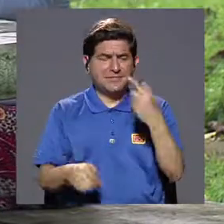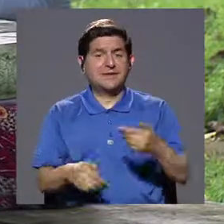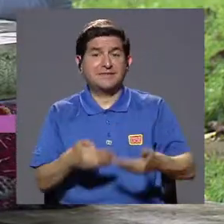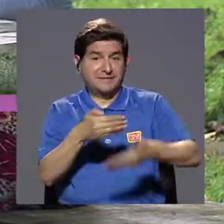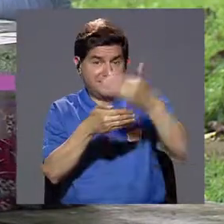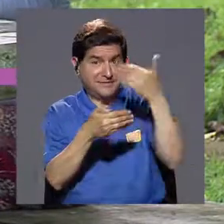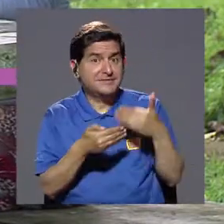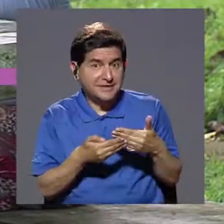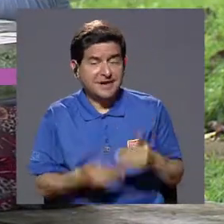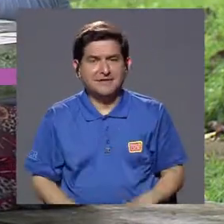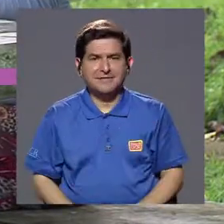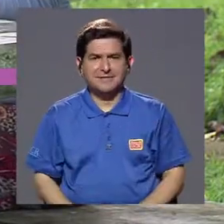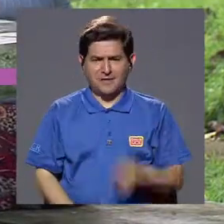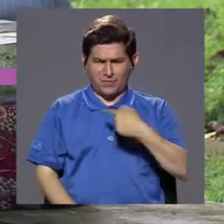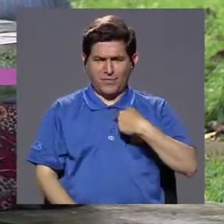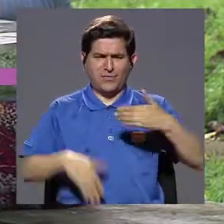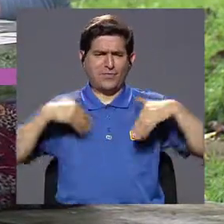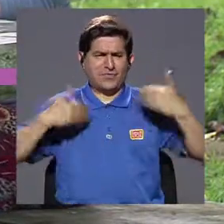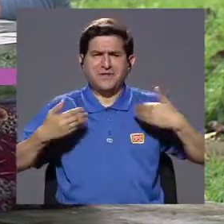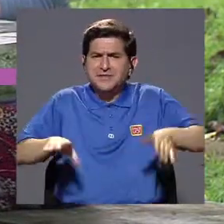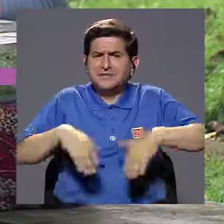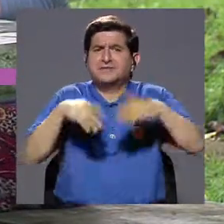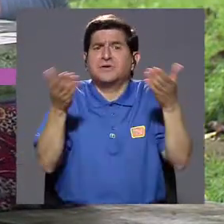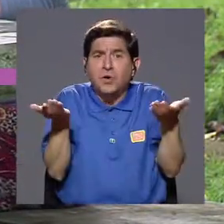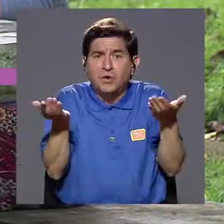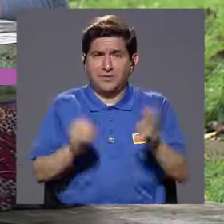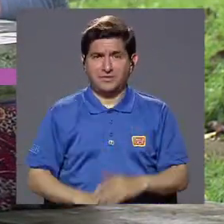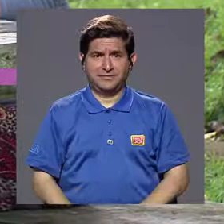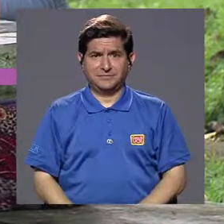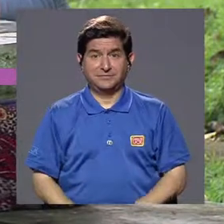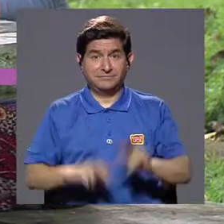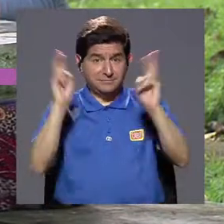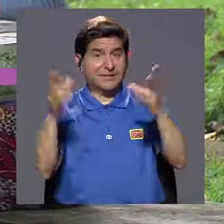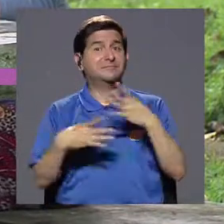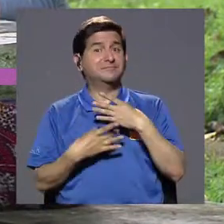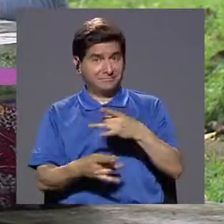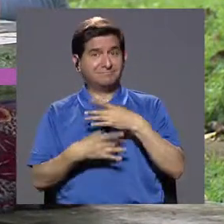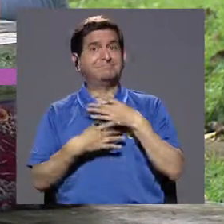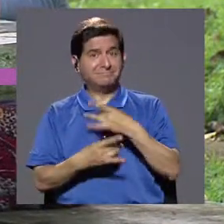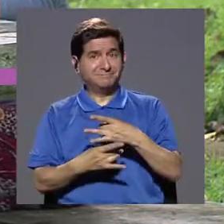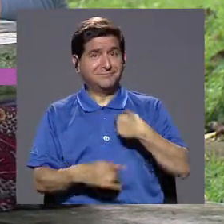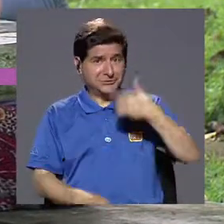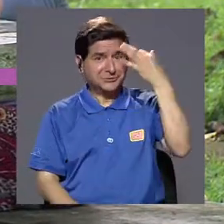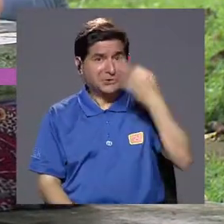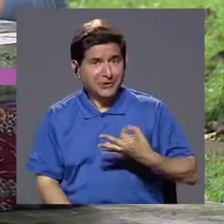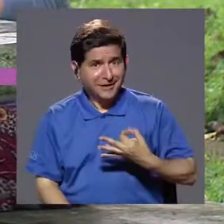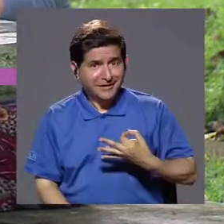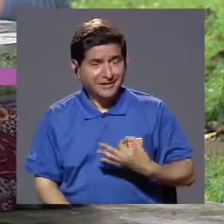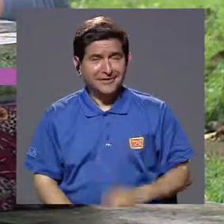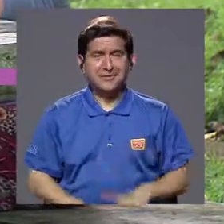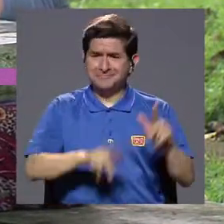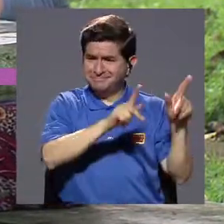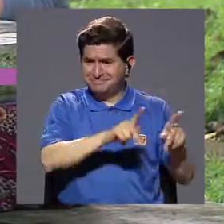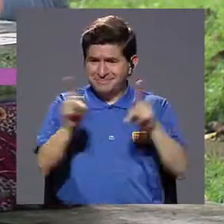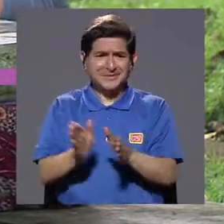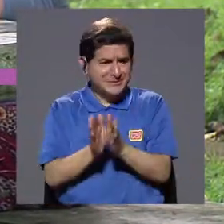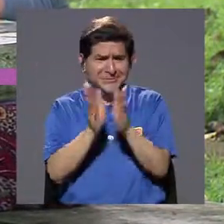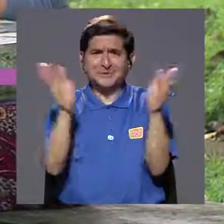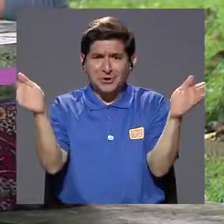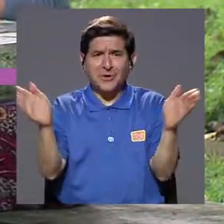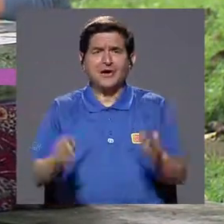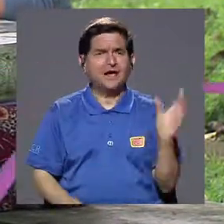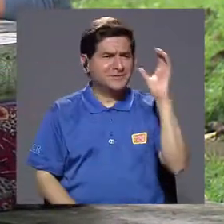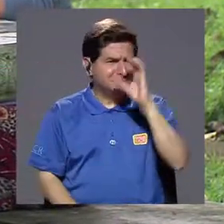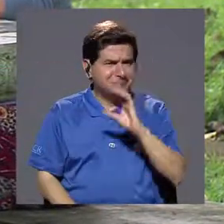les decía yo de cómo ser feliz es un tema interesante verdad me parece que las personas en general